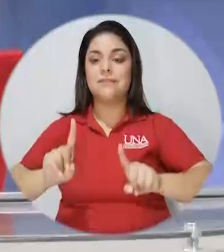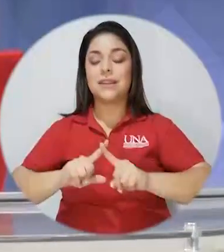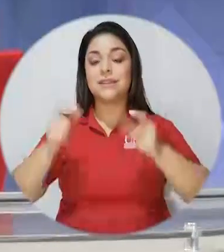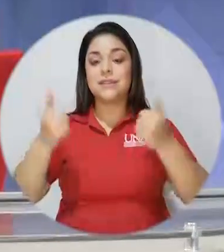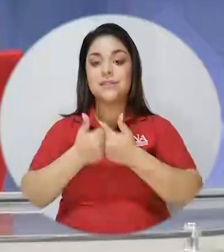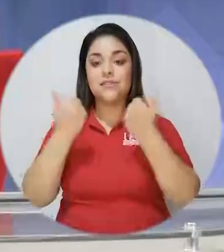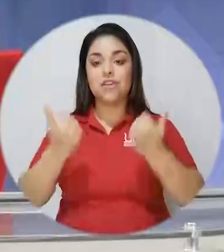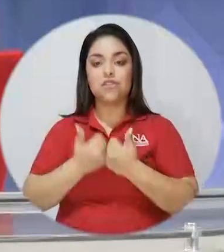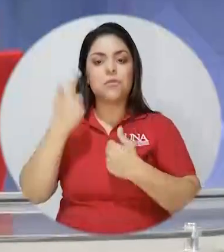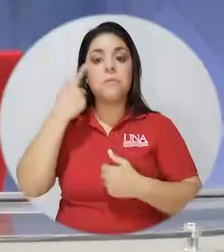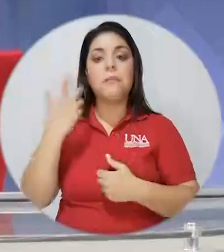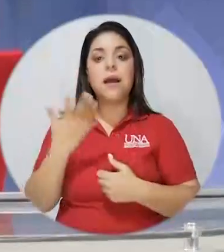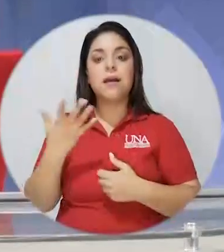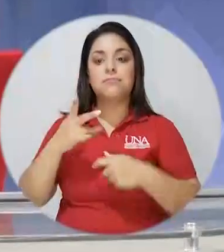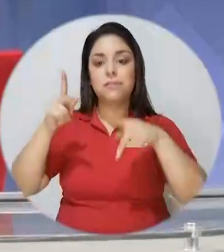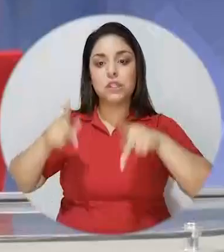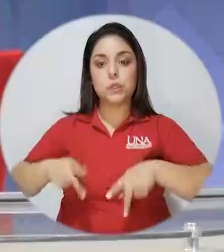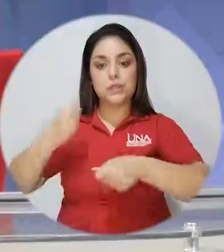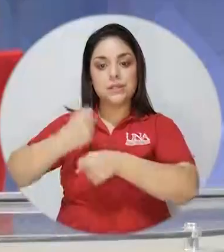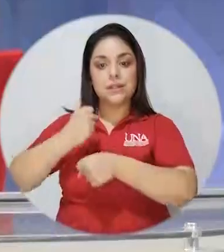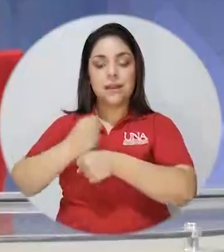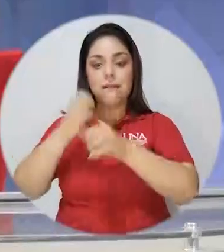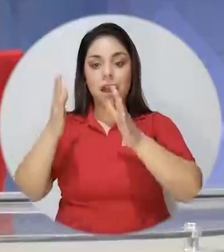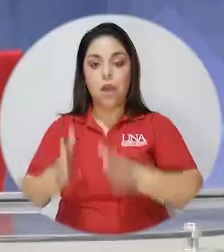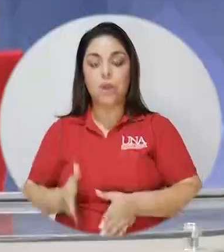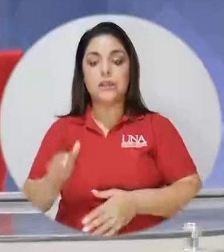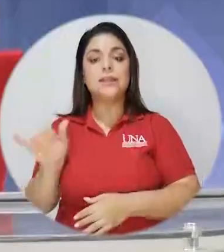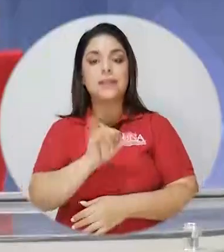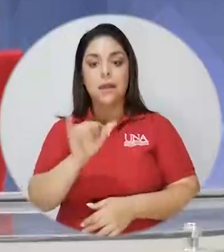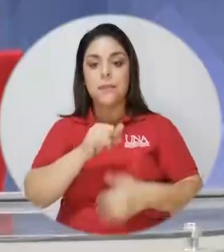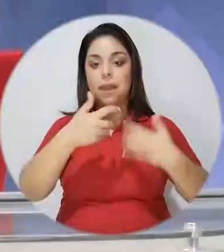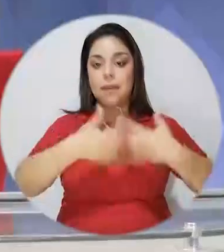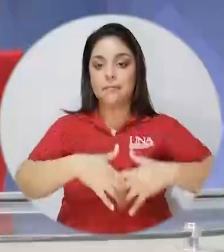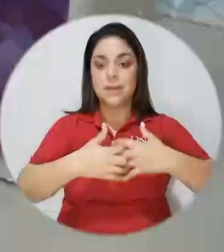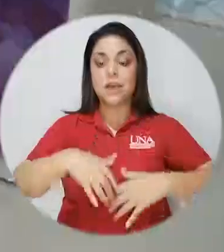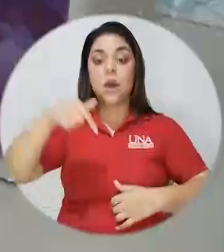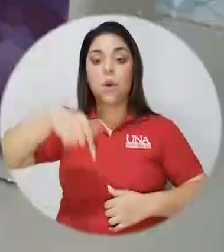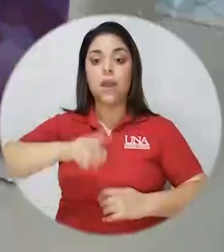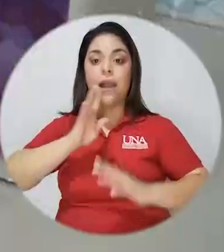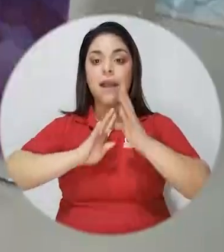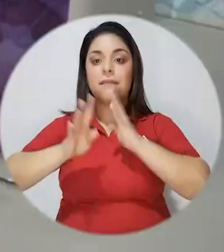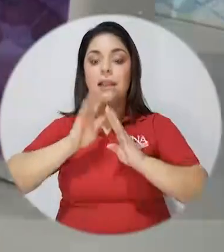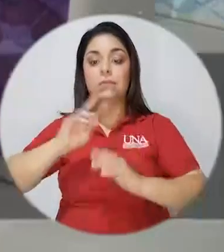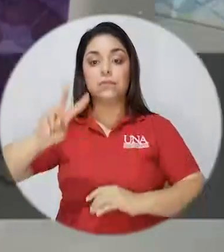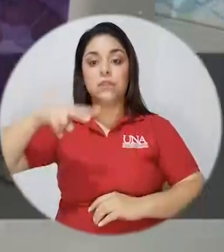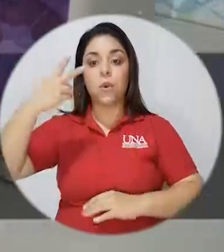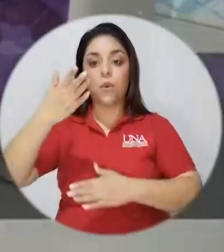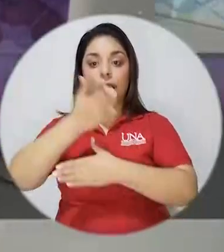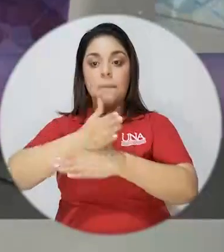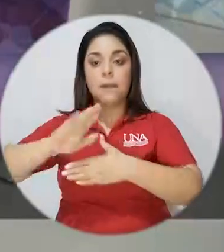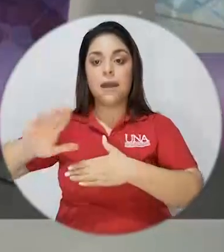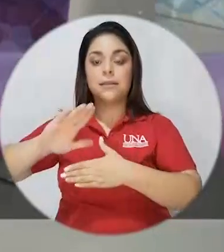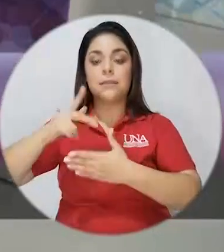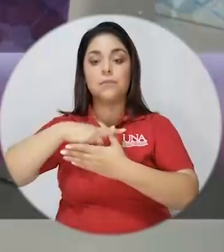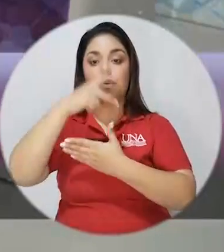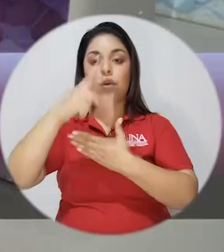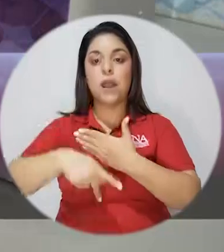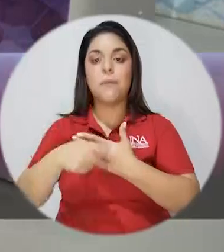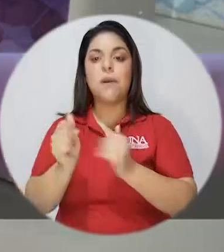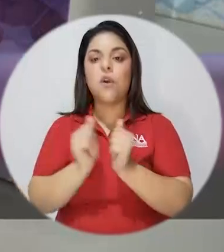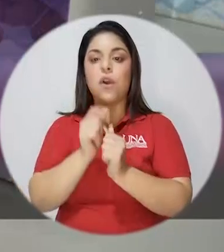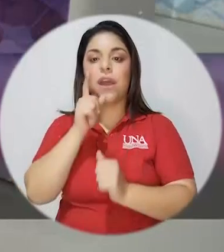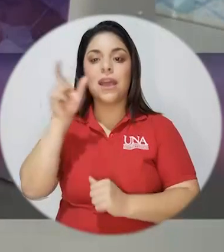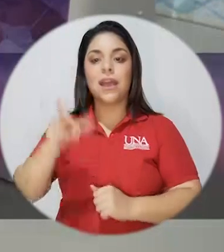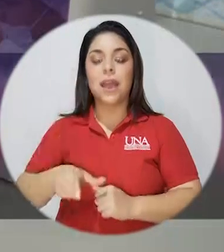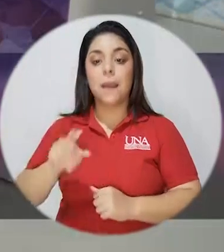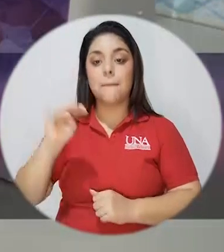retos tanto para las personas teletrabajadoras como para las empresas, y de eso vamos a conversar en este segundo bloque del programa con Michael